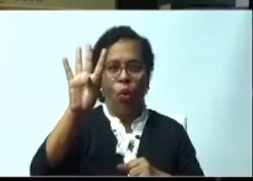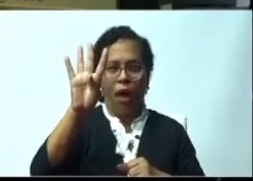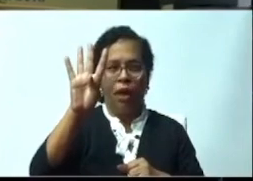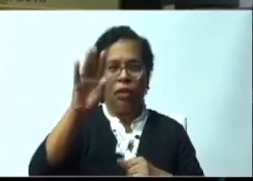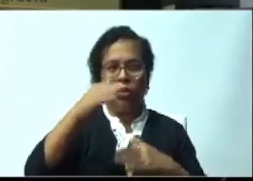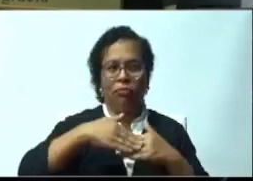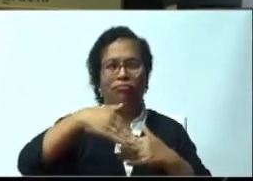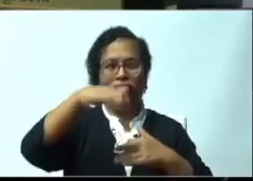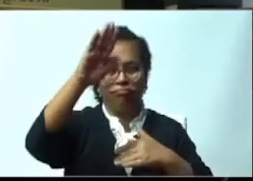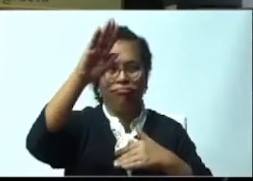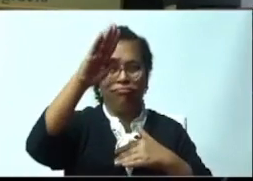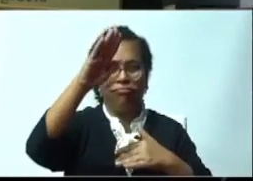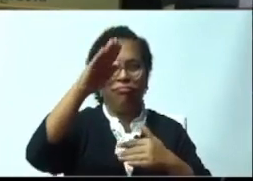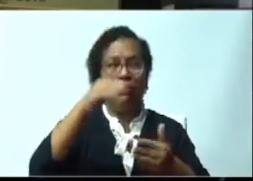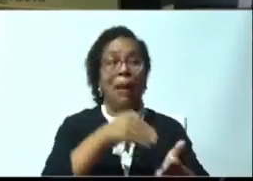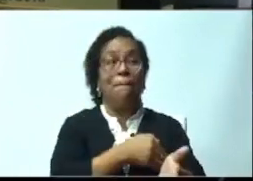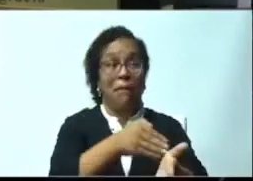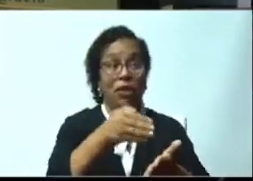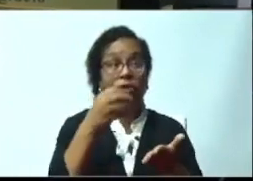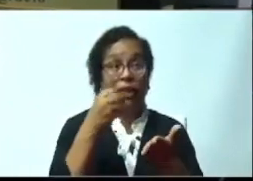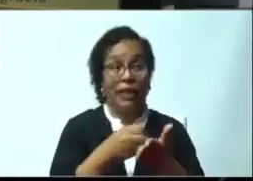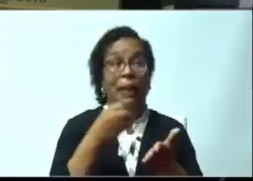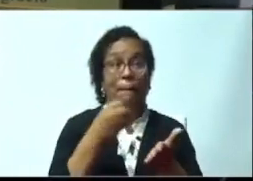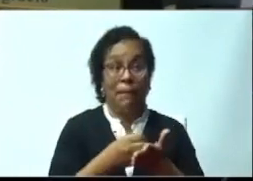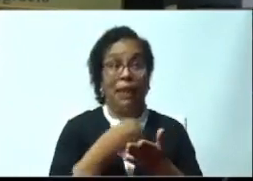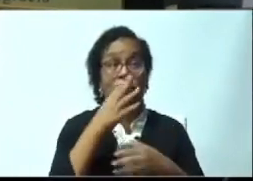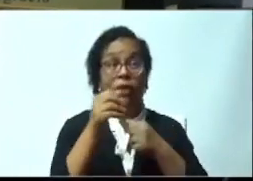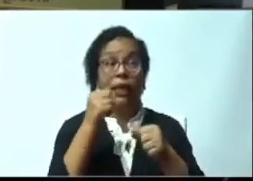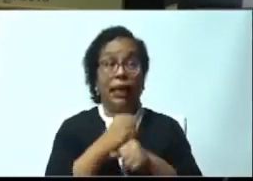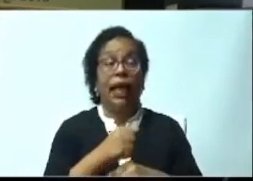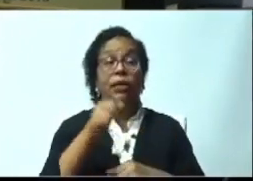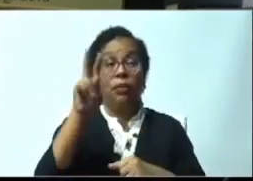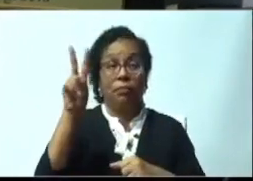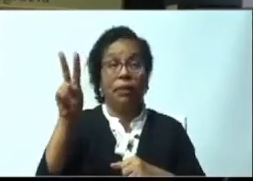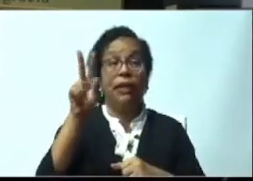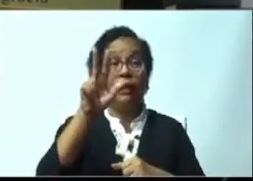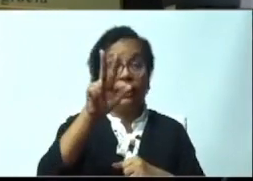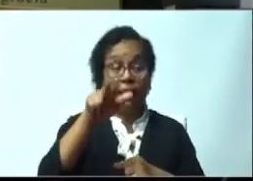284.079.39 millones de pesos. En el 2023,